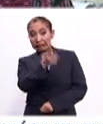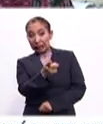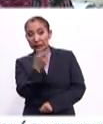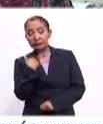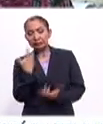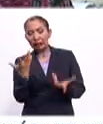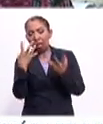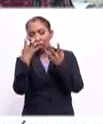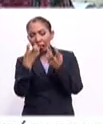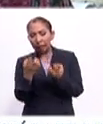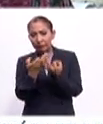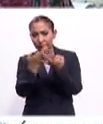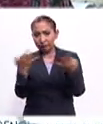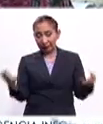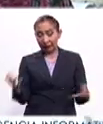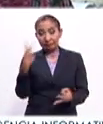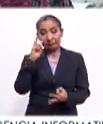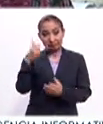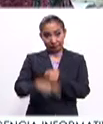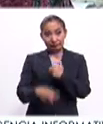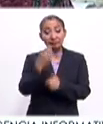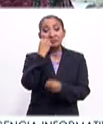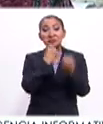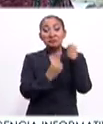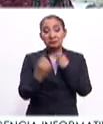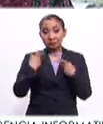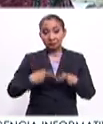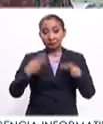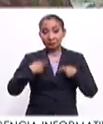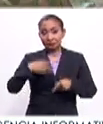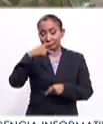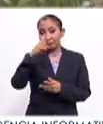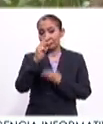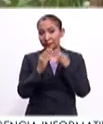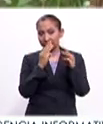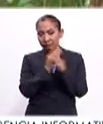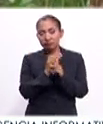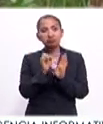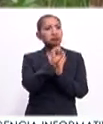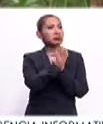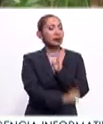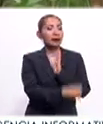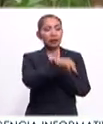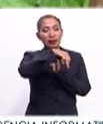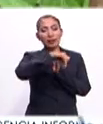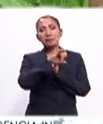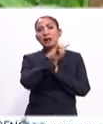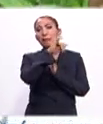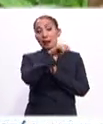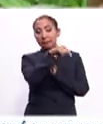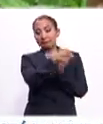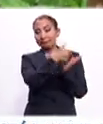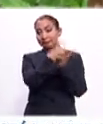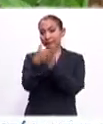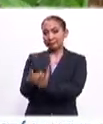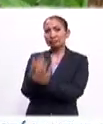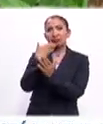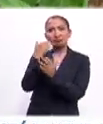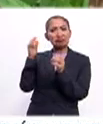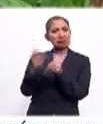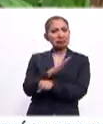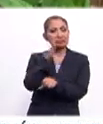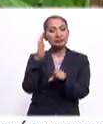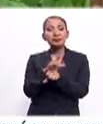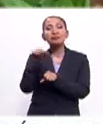la degradación de los suelos está poniendo en riesgo la alimentación de la humanidad. Sistemas como la milpa son una respuesta